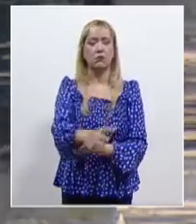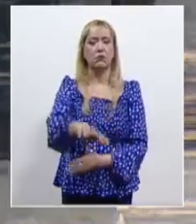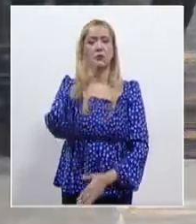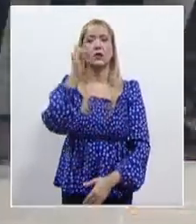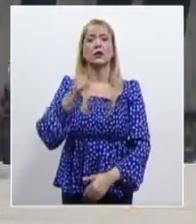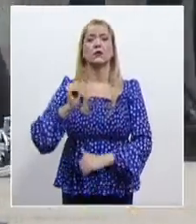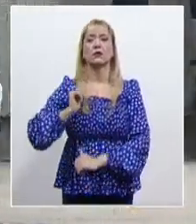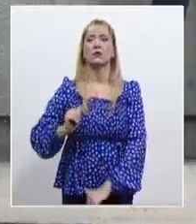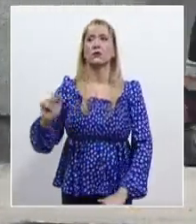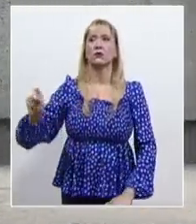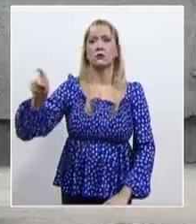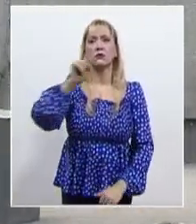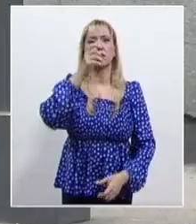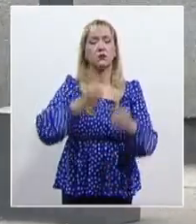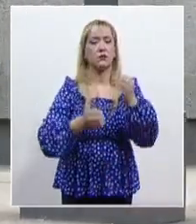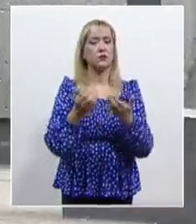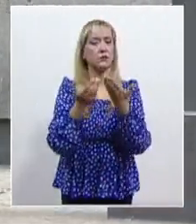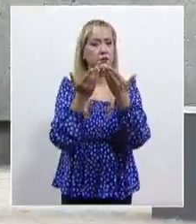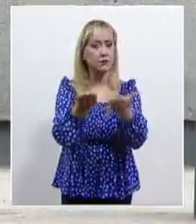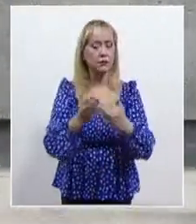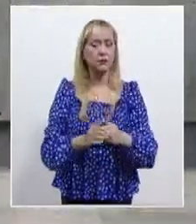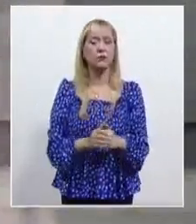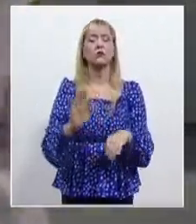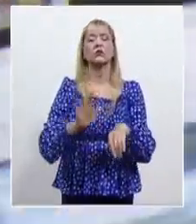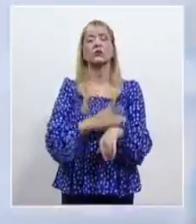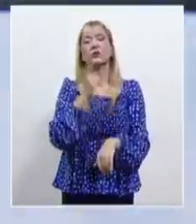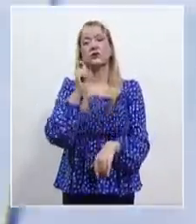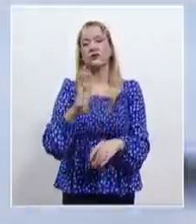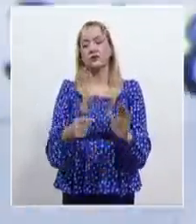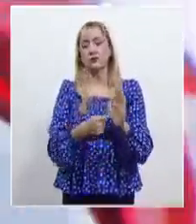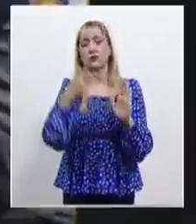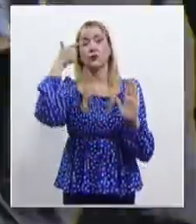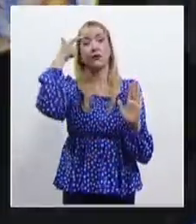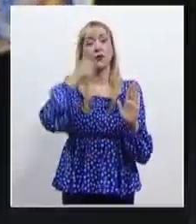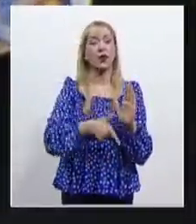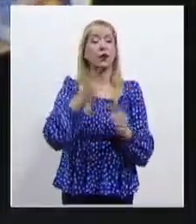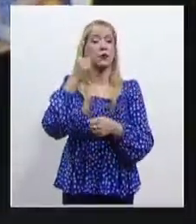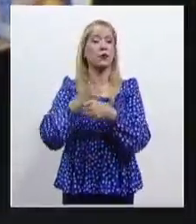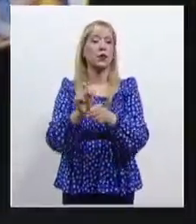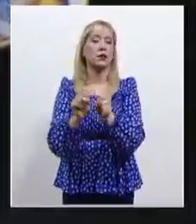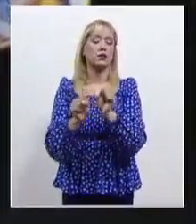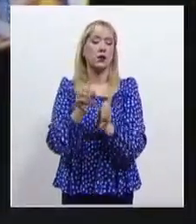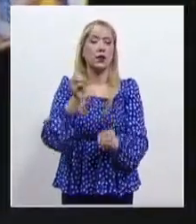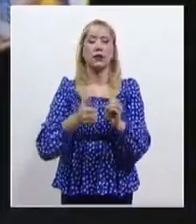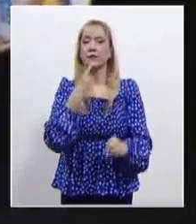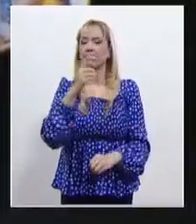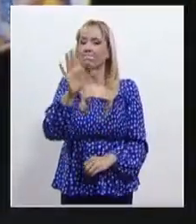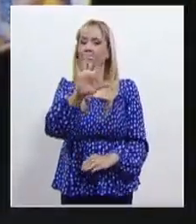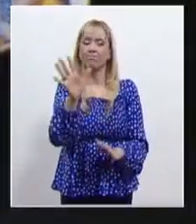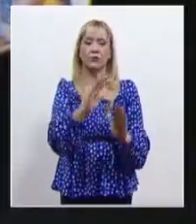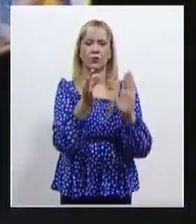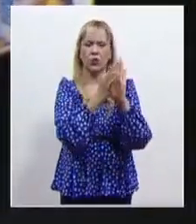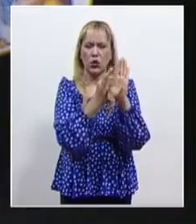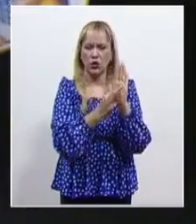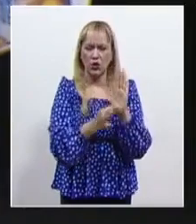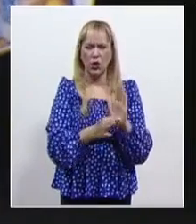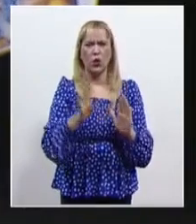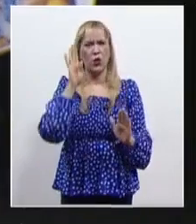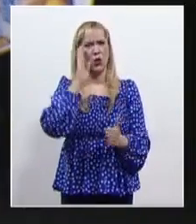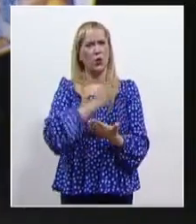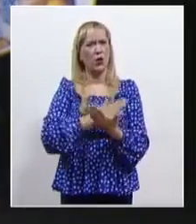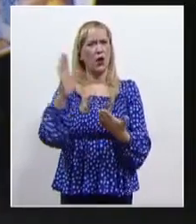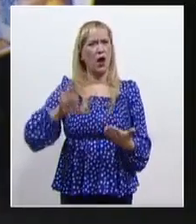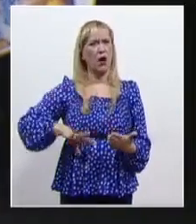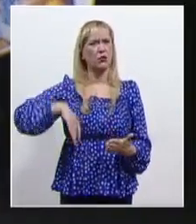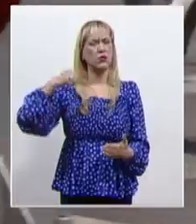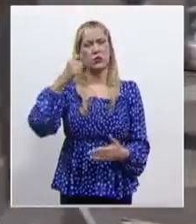autoridades jurisdiccionales. El caso se desprende de un asunto en el que la primera sala declaró nulas las cláusulas abusivas establecidas en los